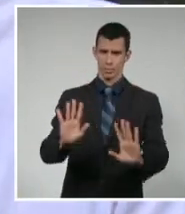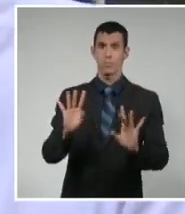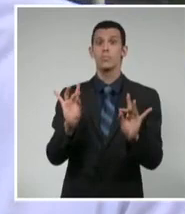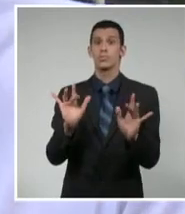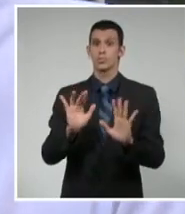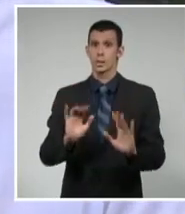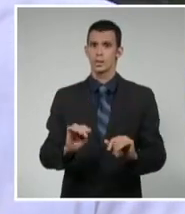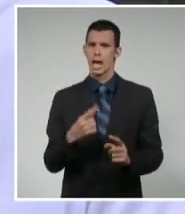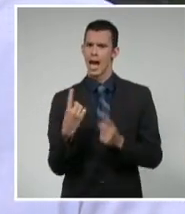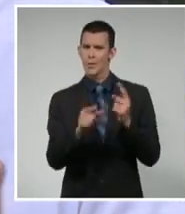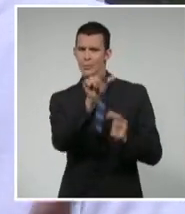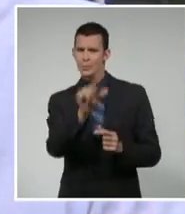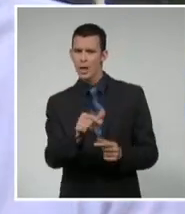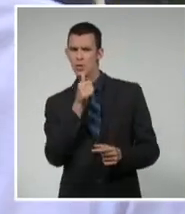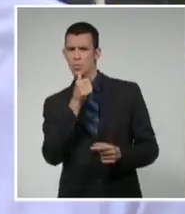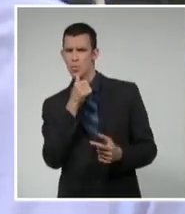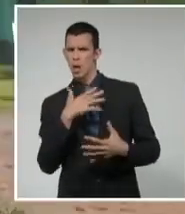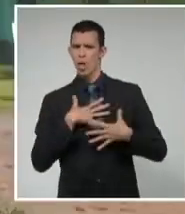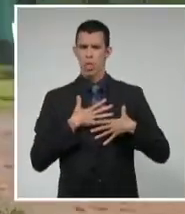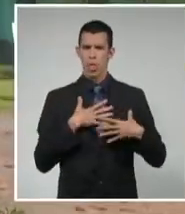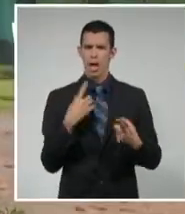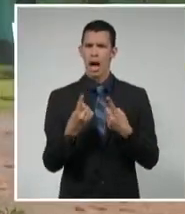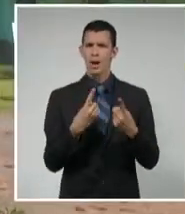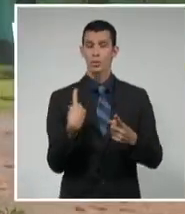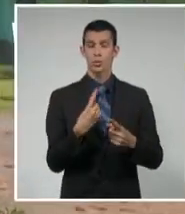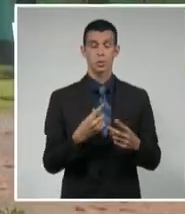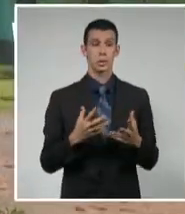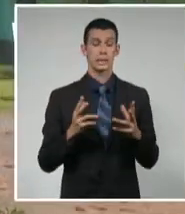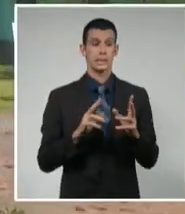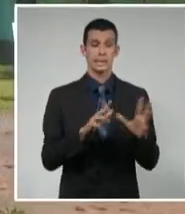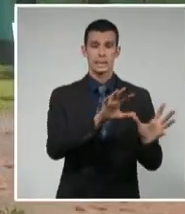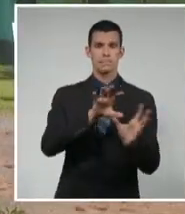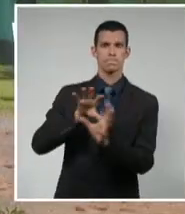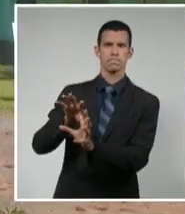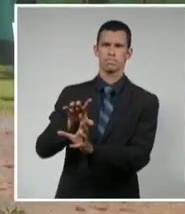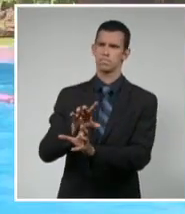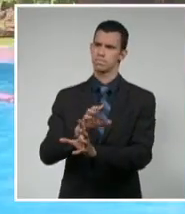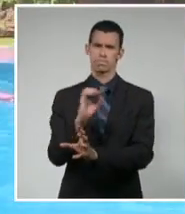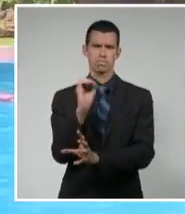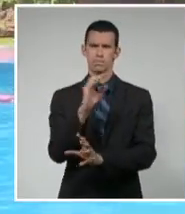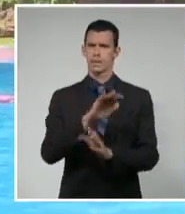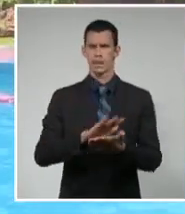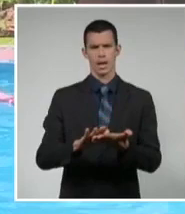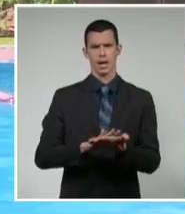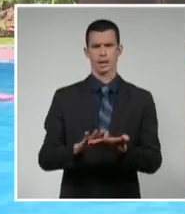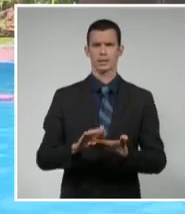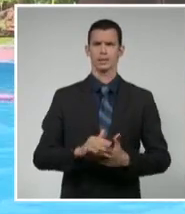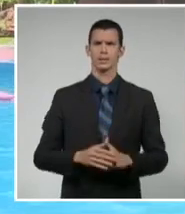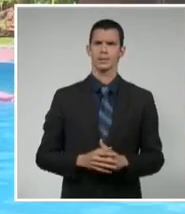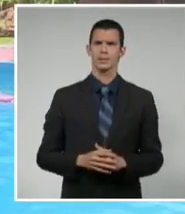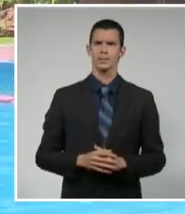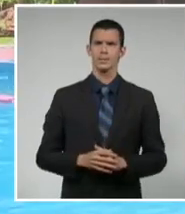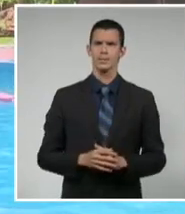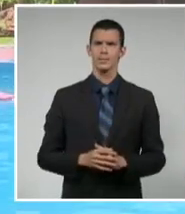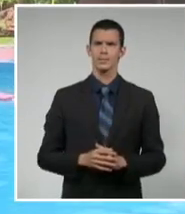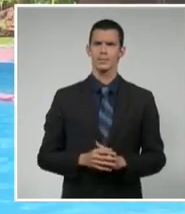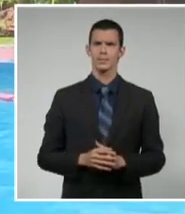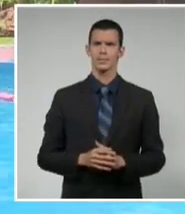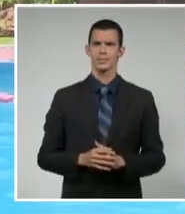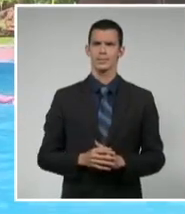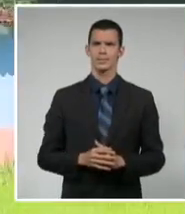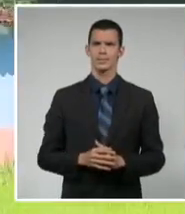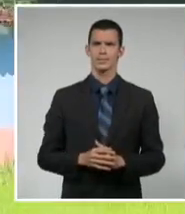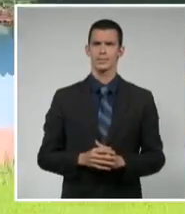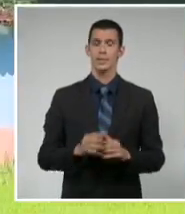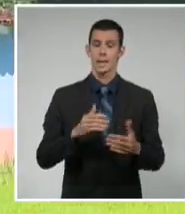o síntomas o hemos tenido que aislarlo. La empresa de campismo popular en Vuelta Abajo recibió a más de 34.000